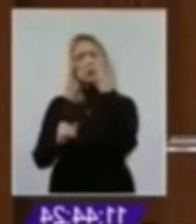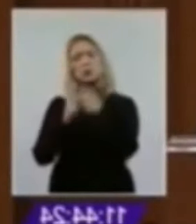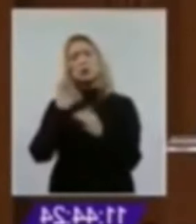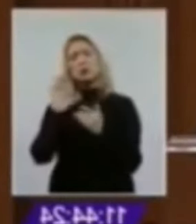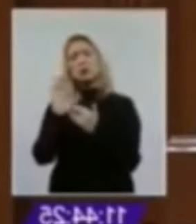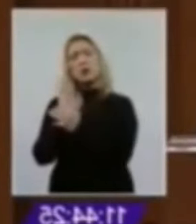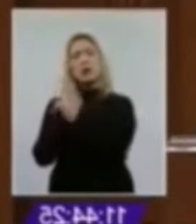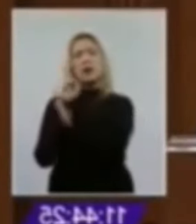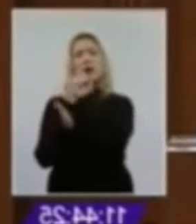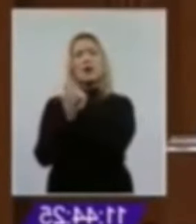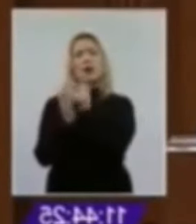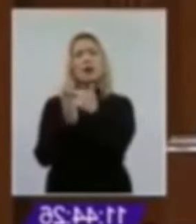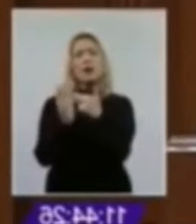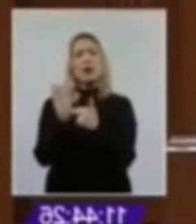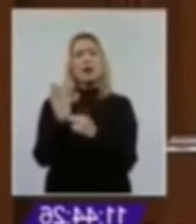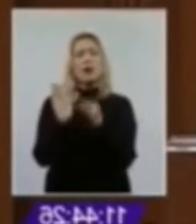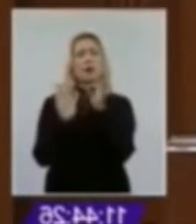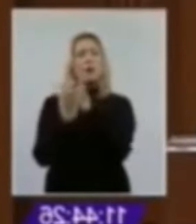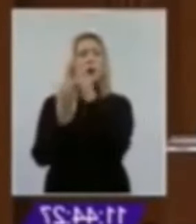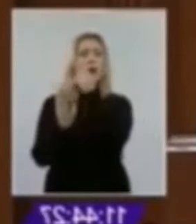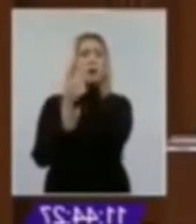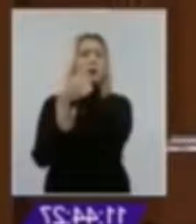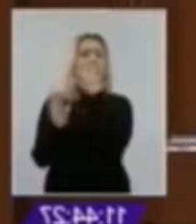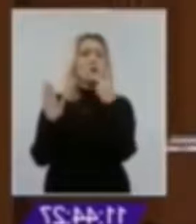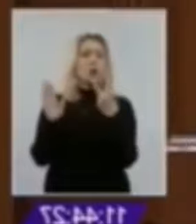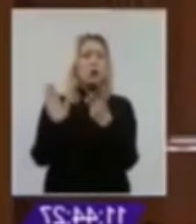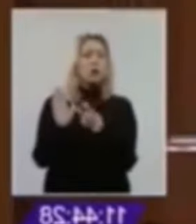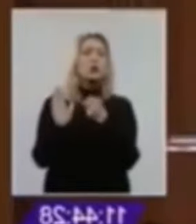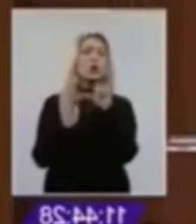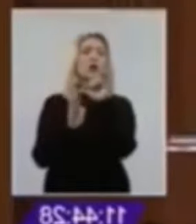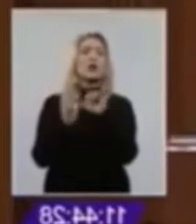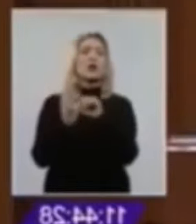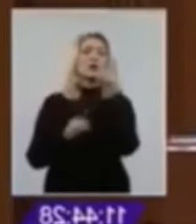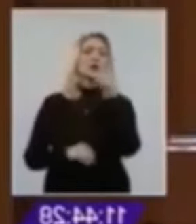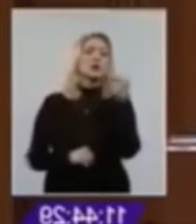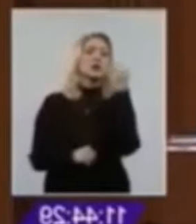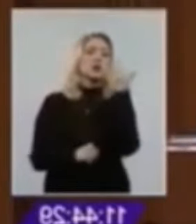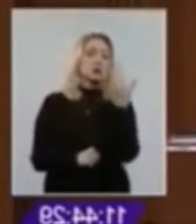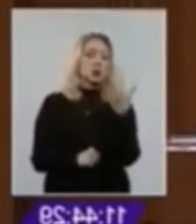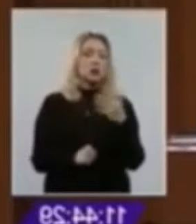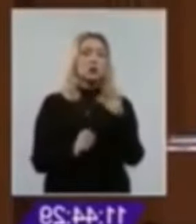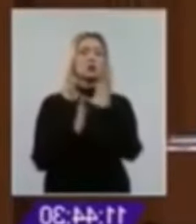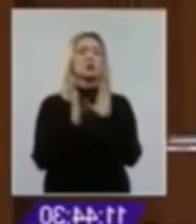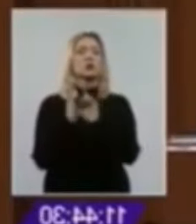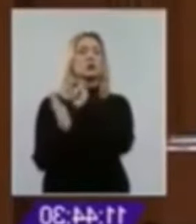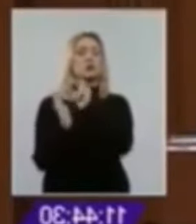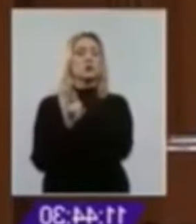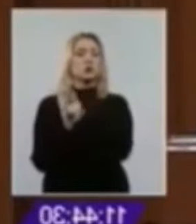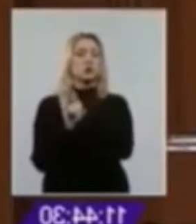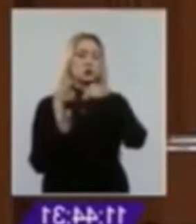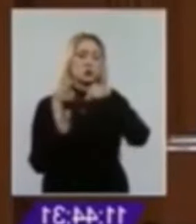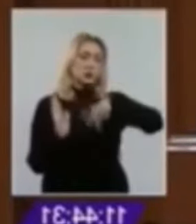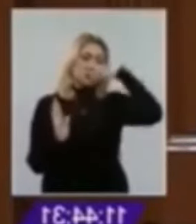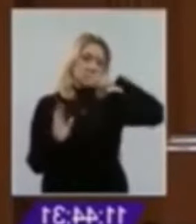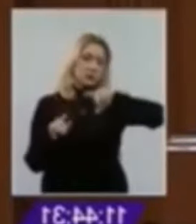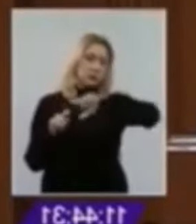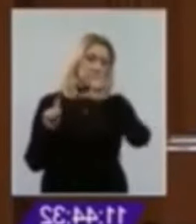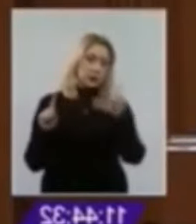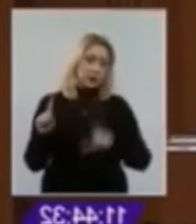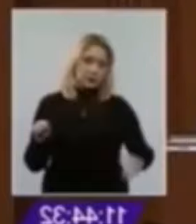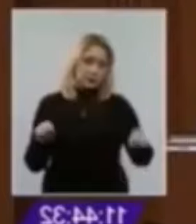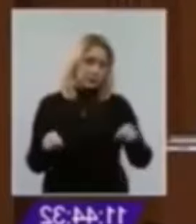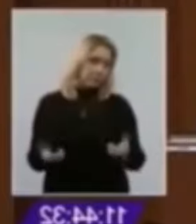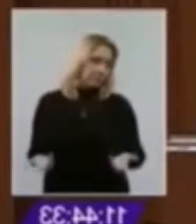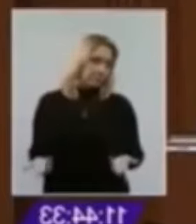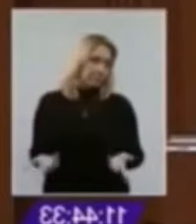ahí con un propósito muy claro llevar justicia para el pueblo de México Nadie puede negar